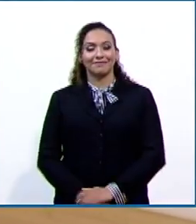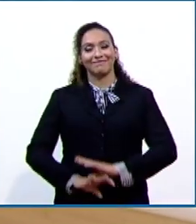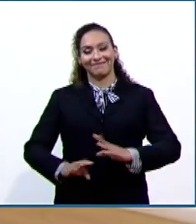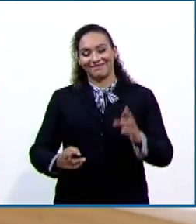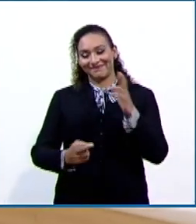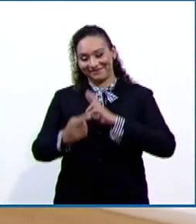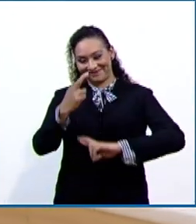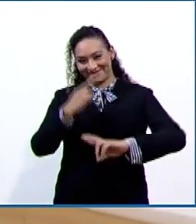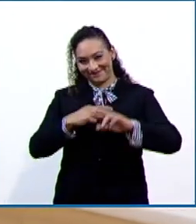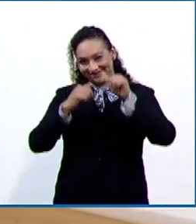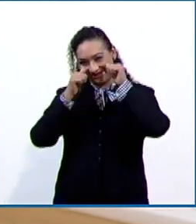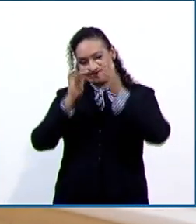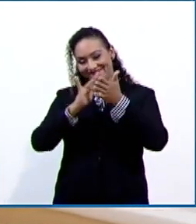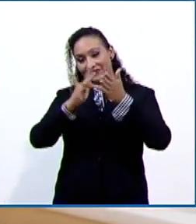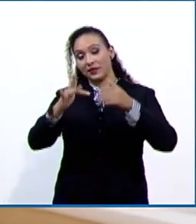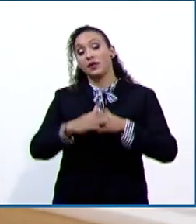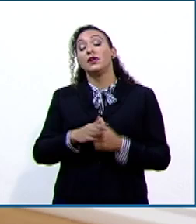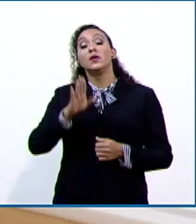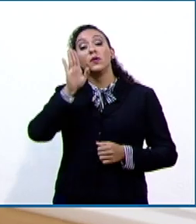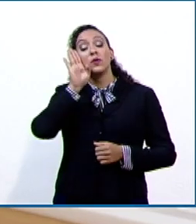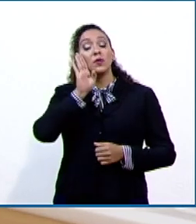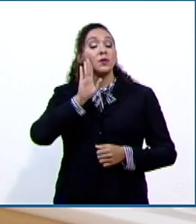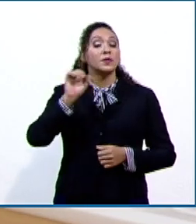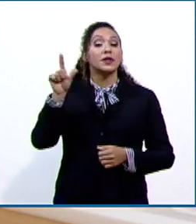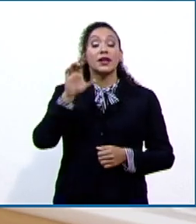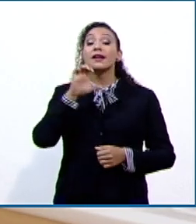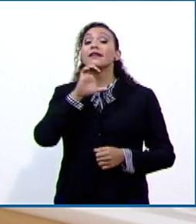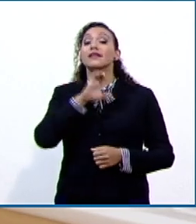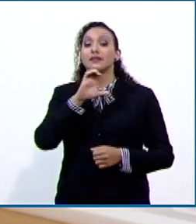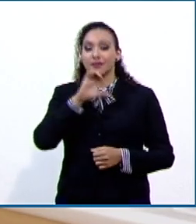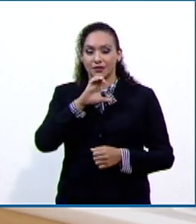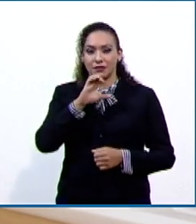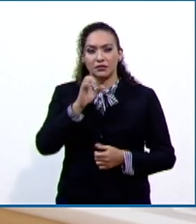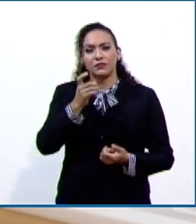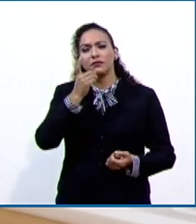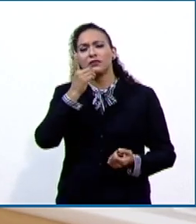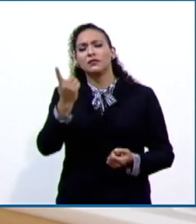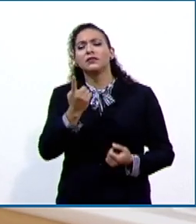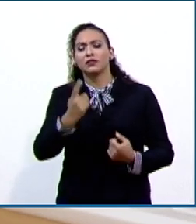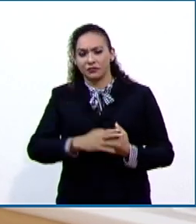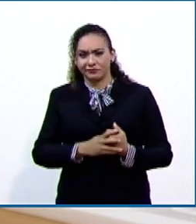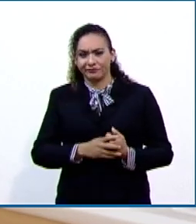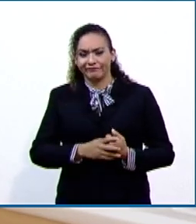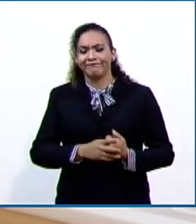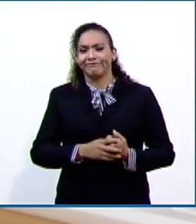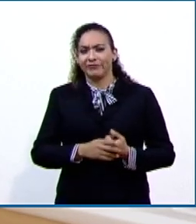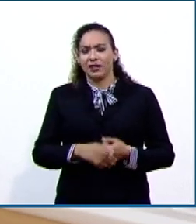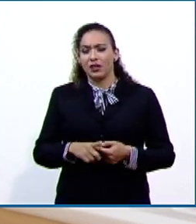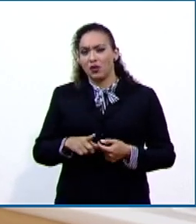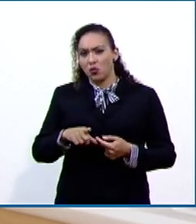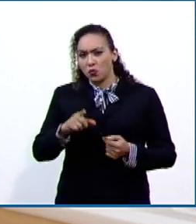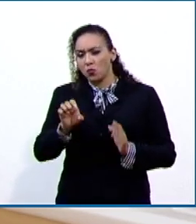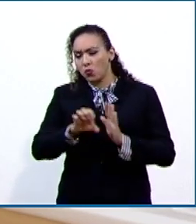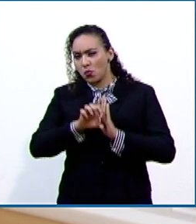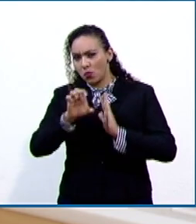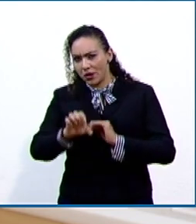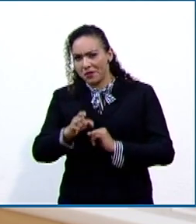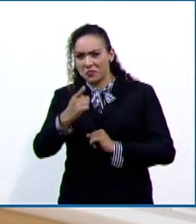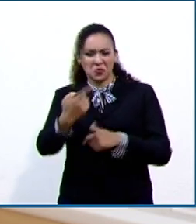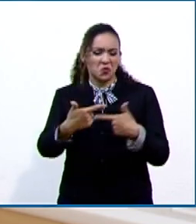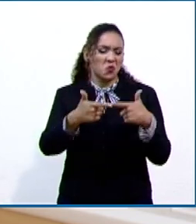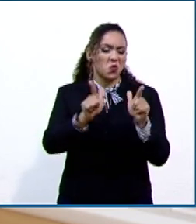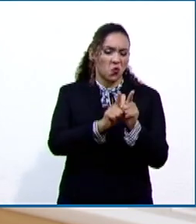Vámonos con más noticias. El ministro Juan Luis González Alcántara Carrancá consideró que es peligrosa la idea de que un puñado de